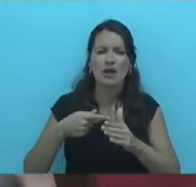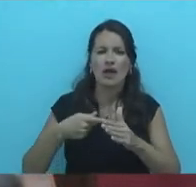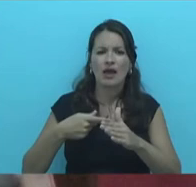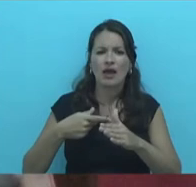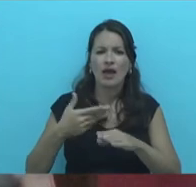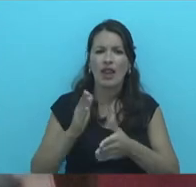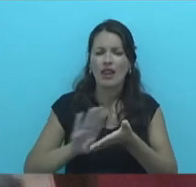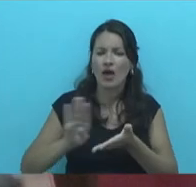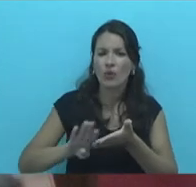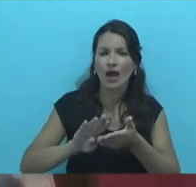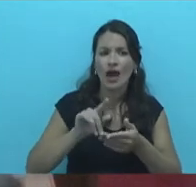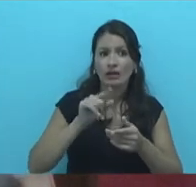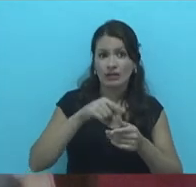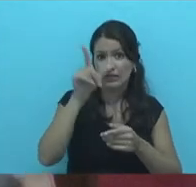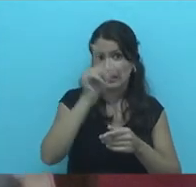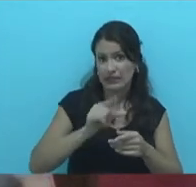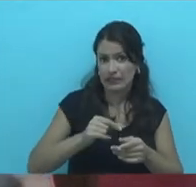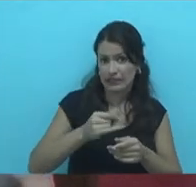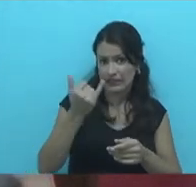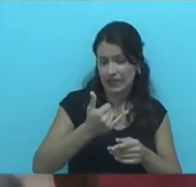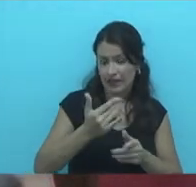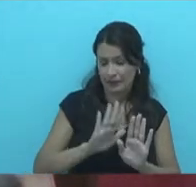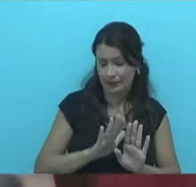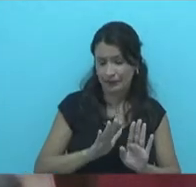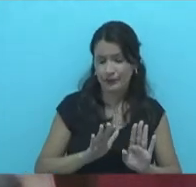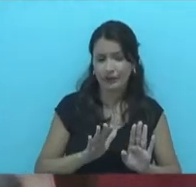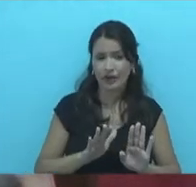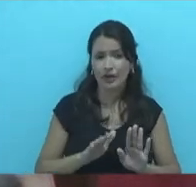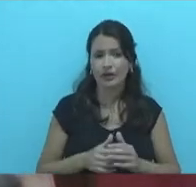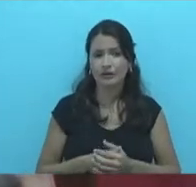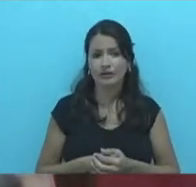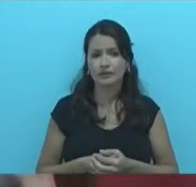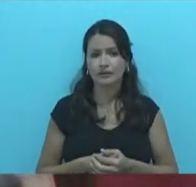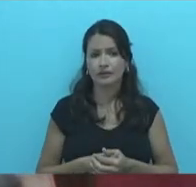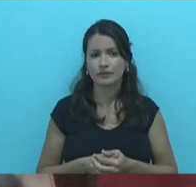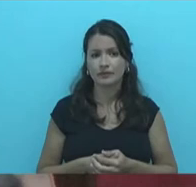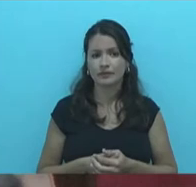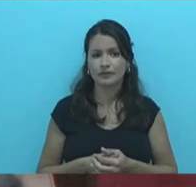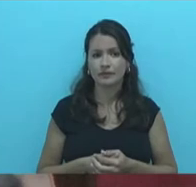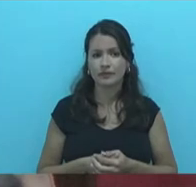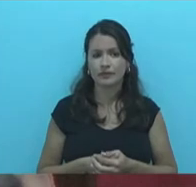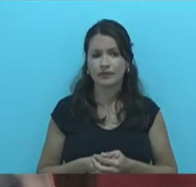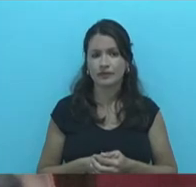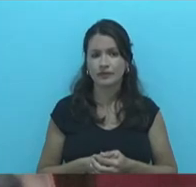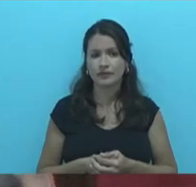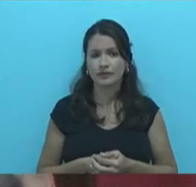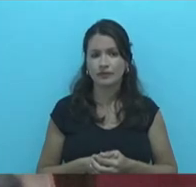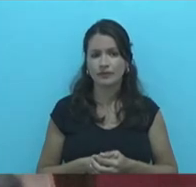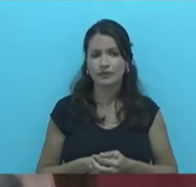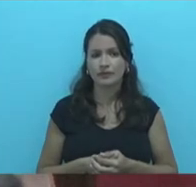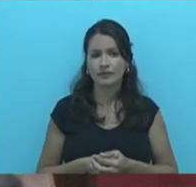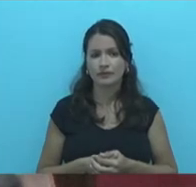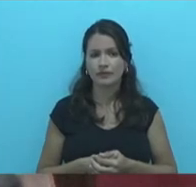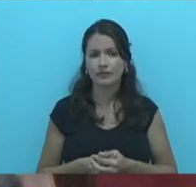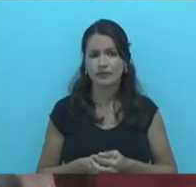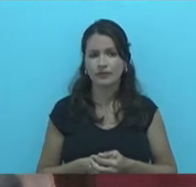la Argentina. En primer lugar, aunque injustamente es olvidado